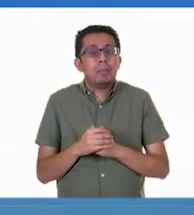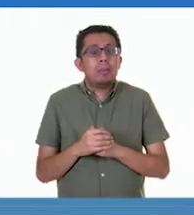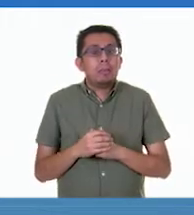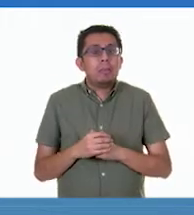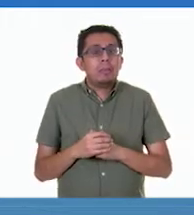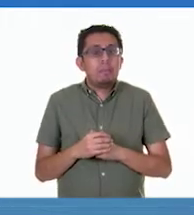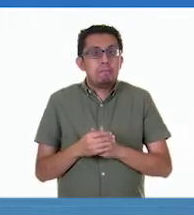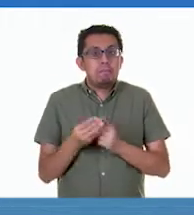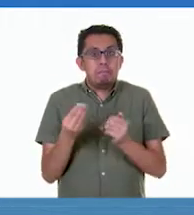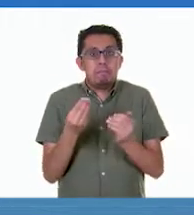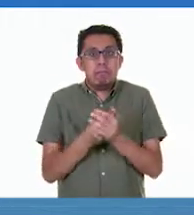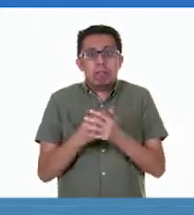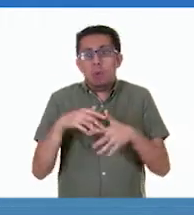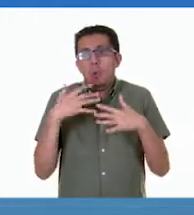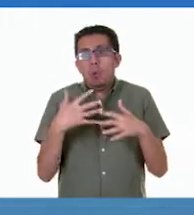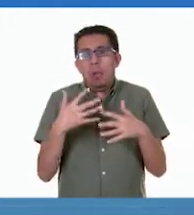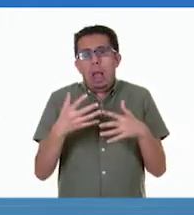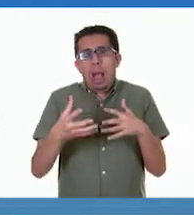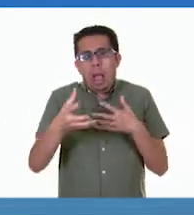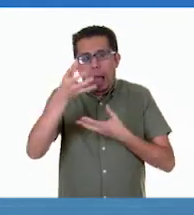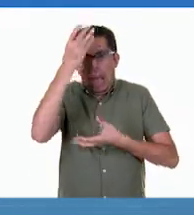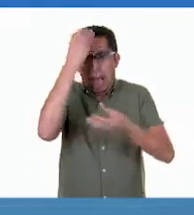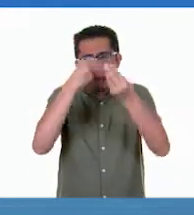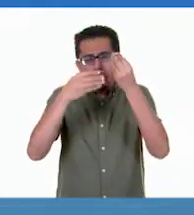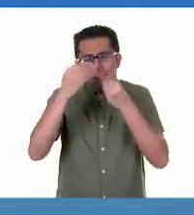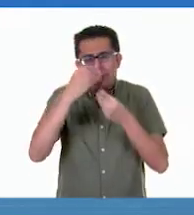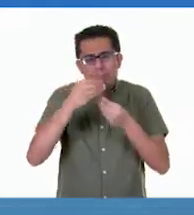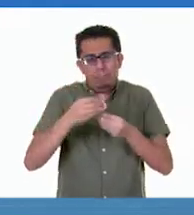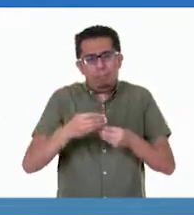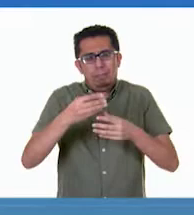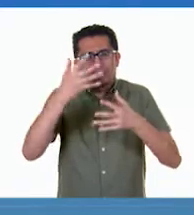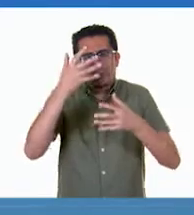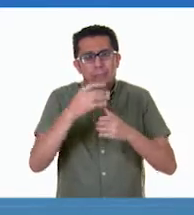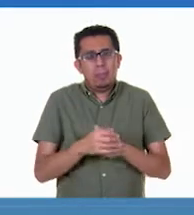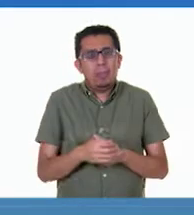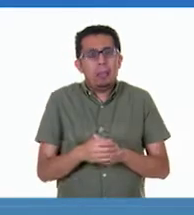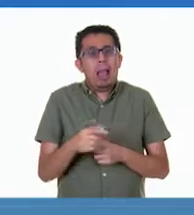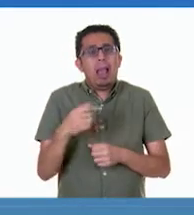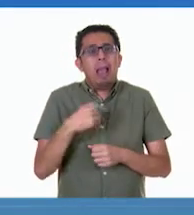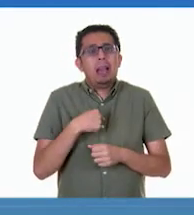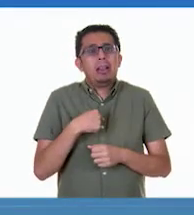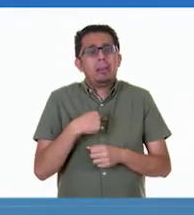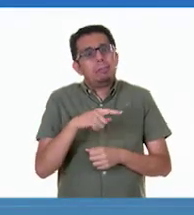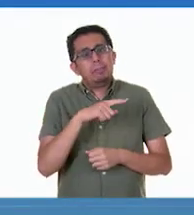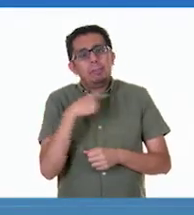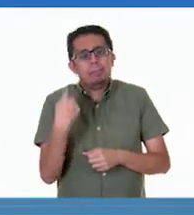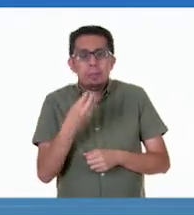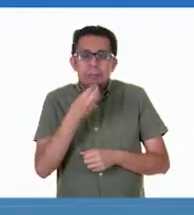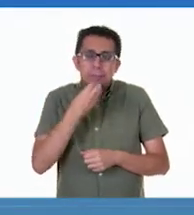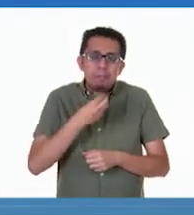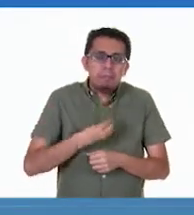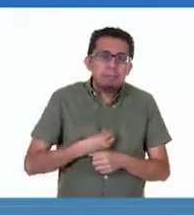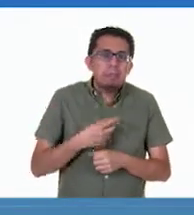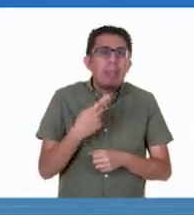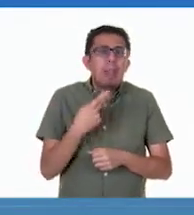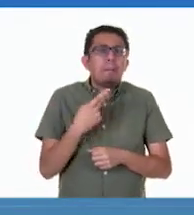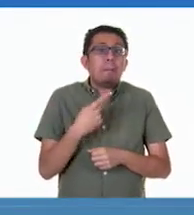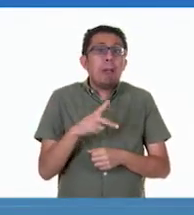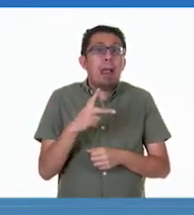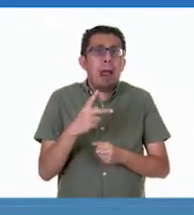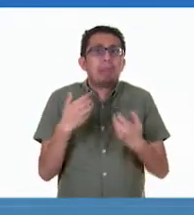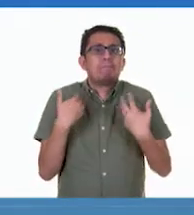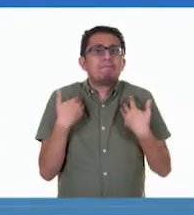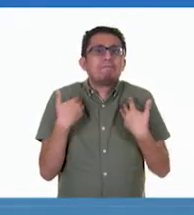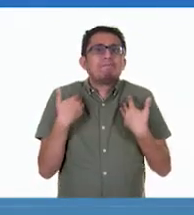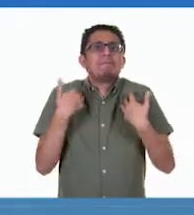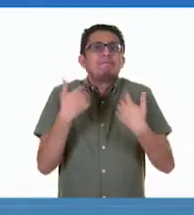clase! Aprendimos muchísimas cosas. Ah, sé que perdí olímpicamente. Pero comprendí la relación que